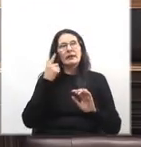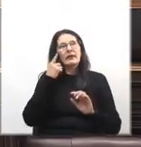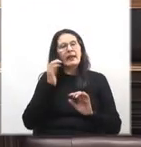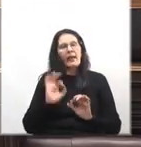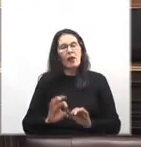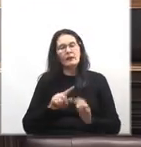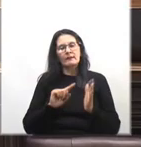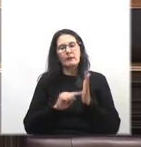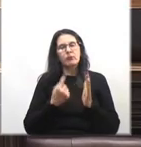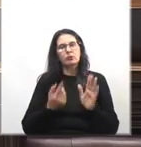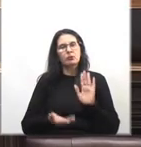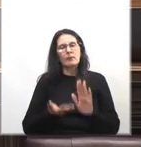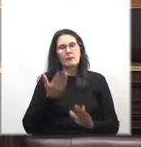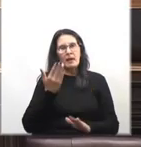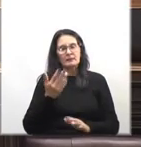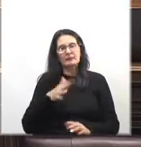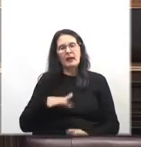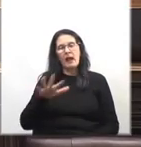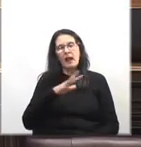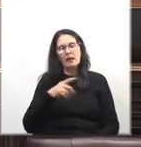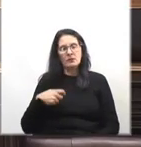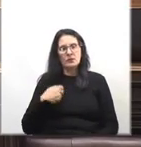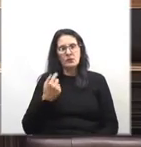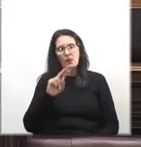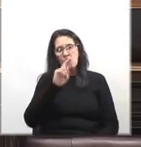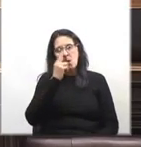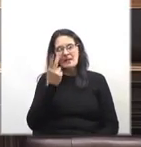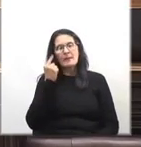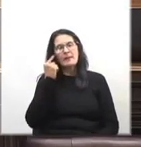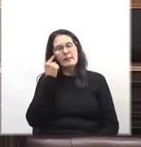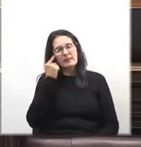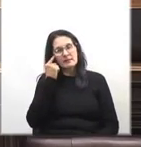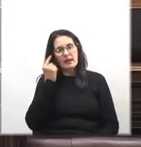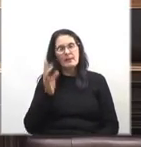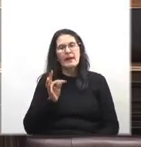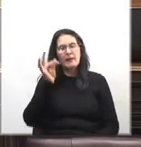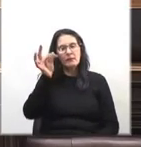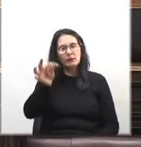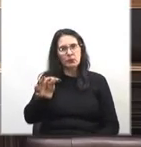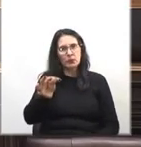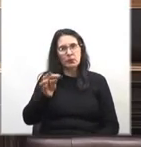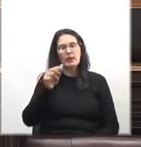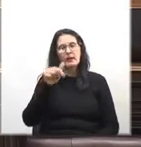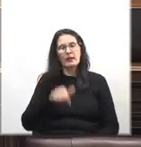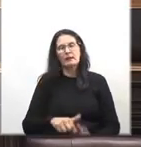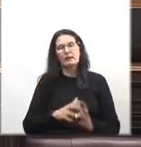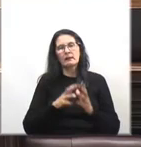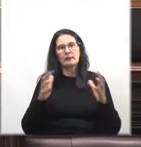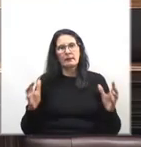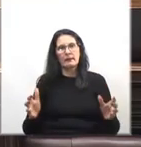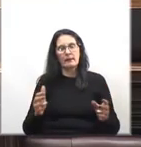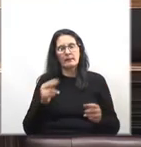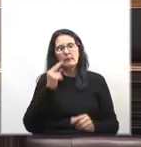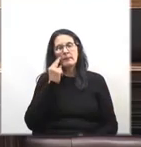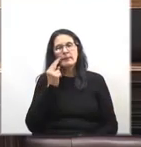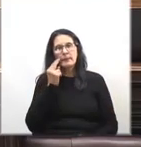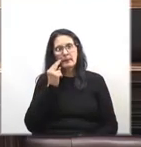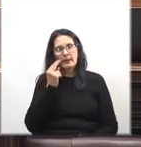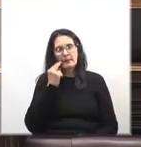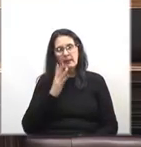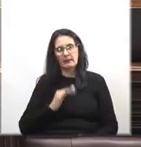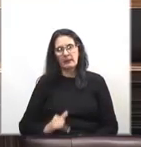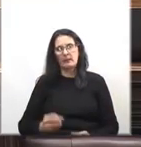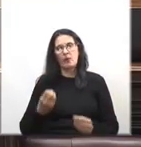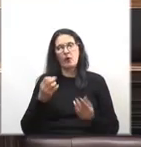sustantivo de cara a la sociedad uruguaya para pensar hacia el futuro este enorme problema que tenemos como